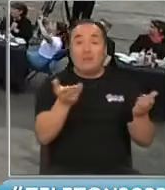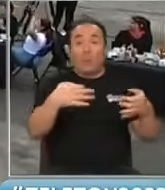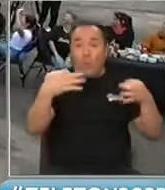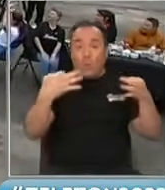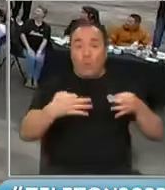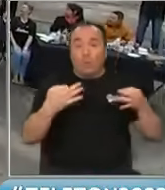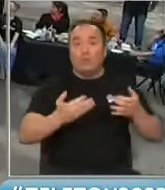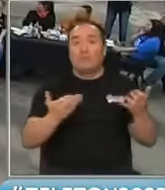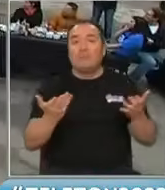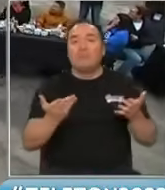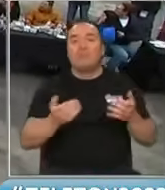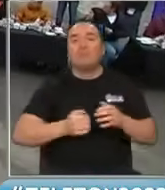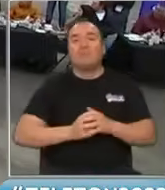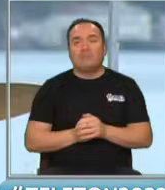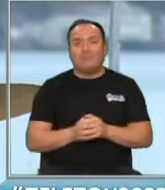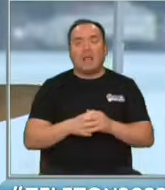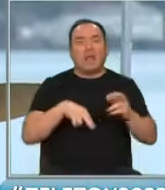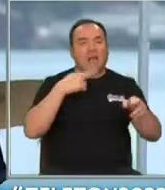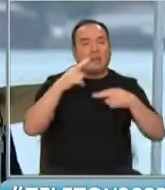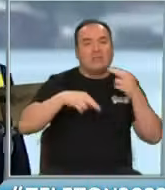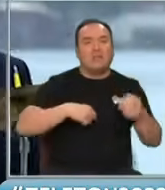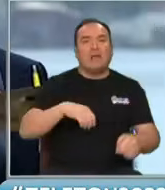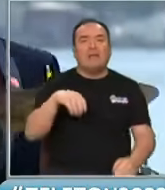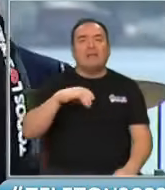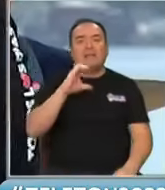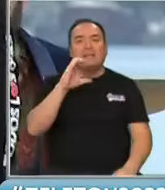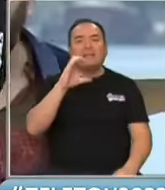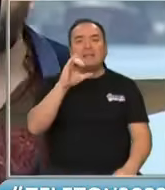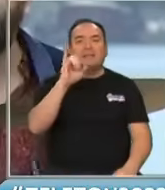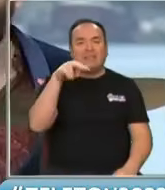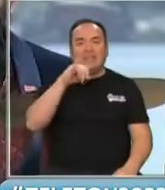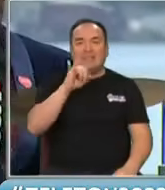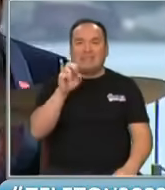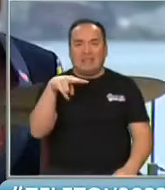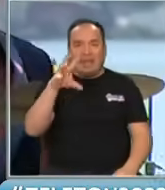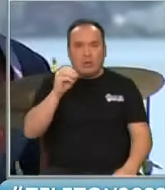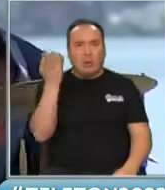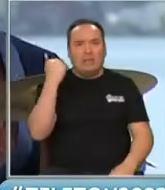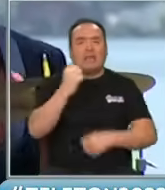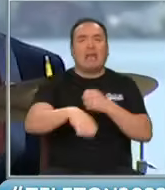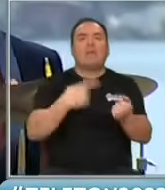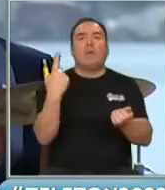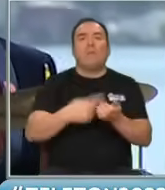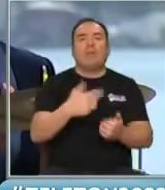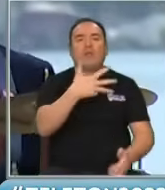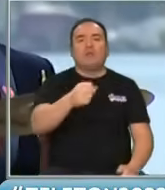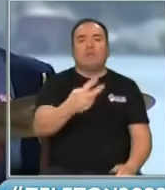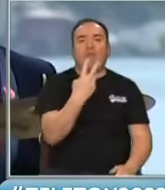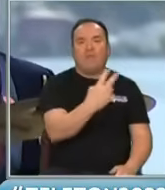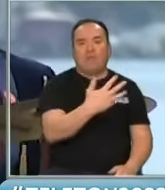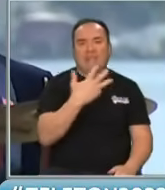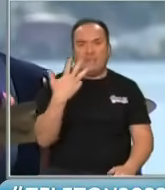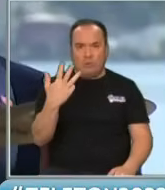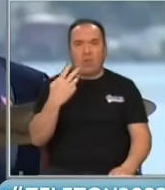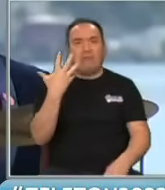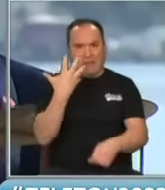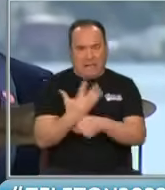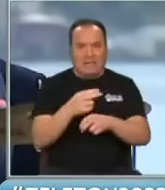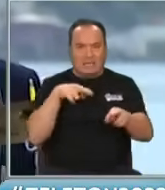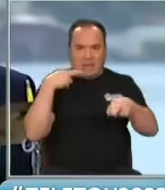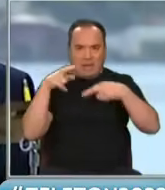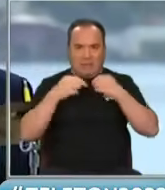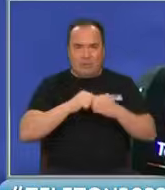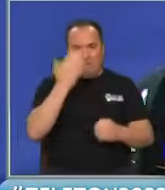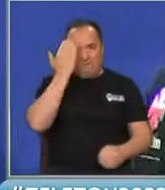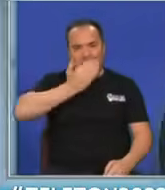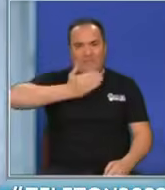justamente del restaurante Cinsano. Sí, un clásico. Desde el año 1929 que existe el restaurante. ¿Qué te parece? Se